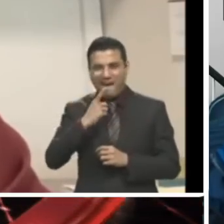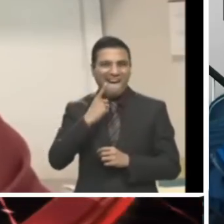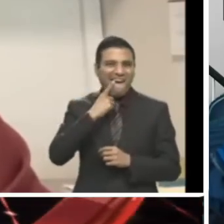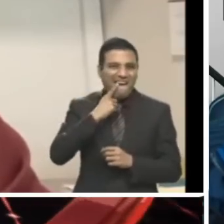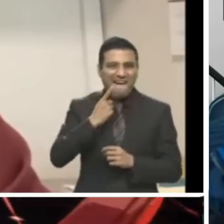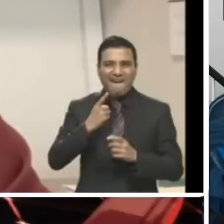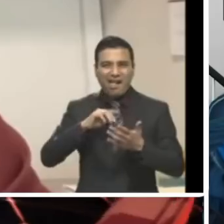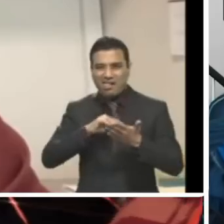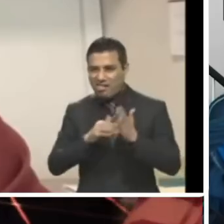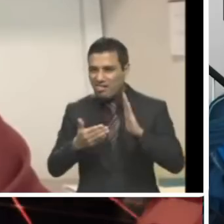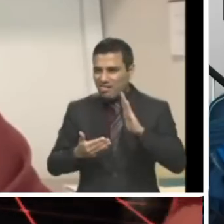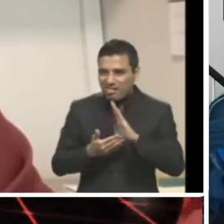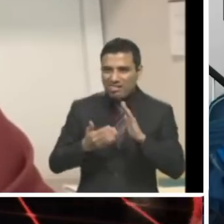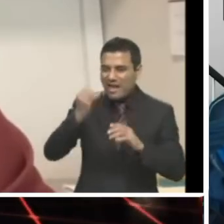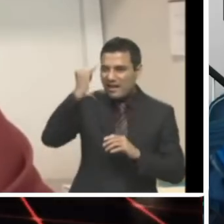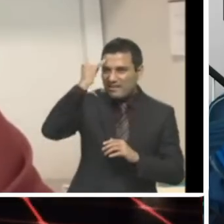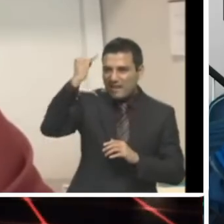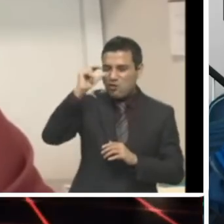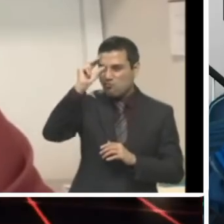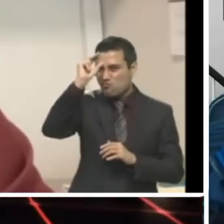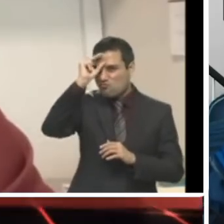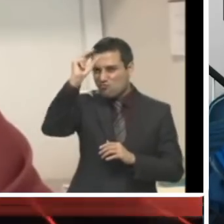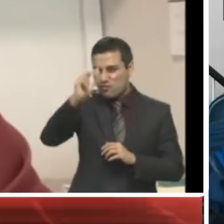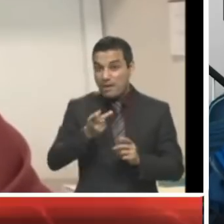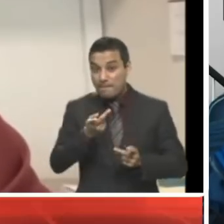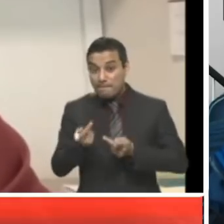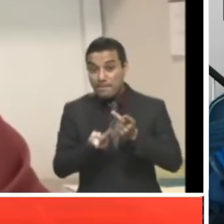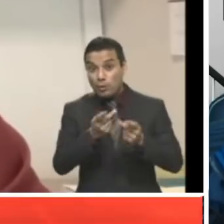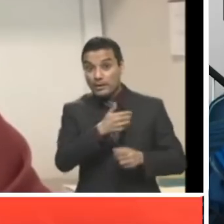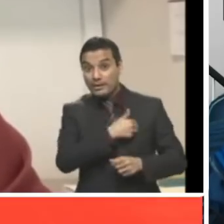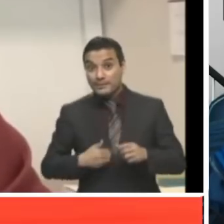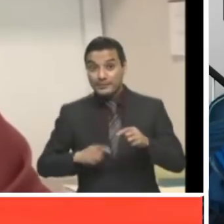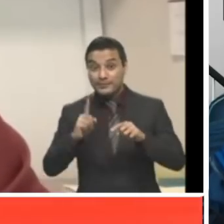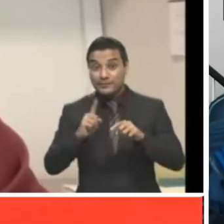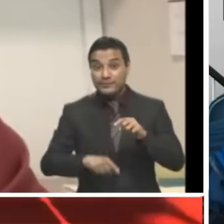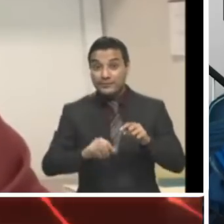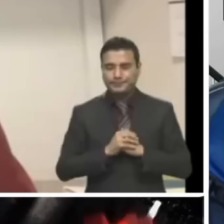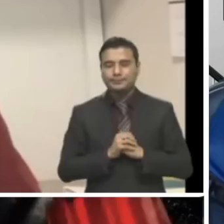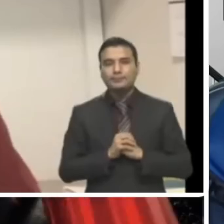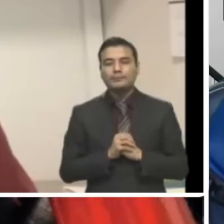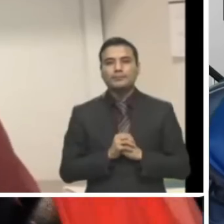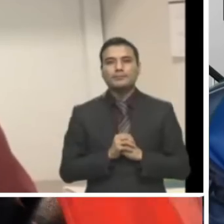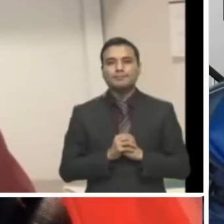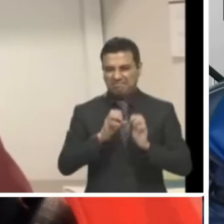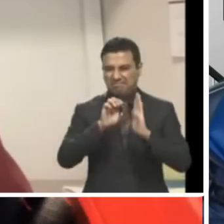consejo general para impedir que se llevara a cabo el histórico proceso de revocación de mandato